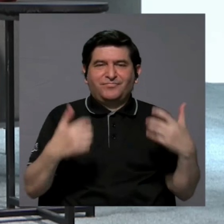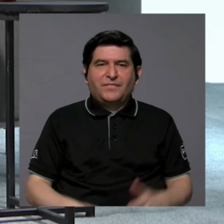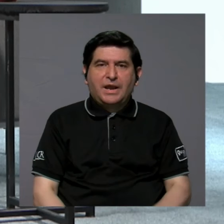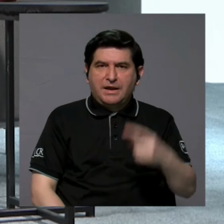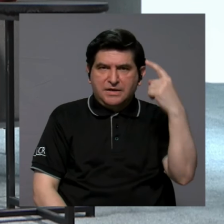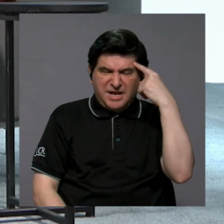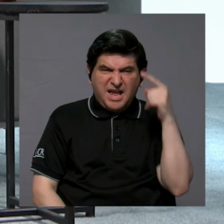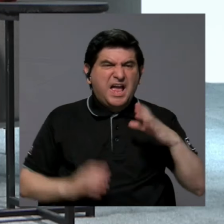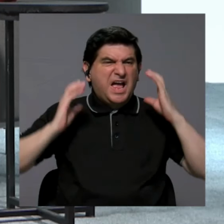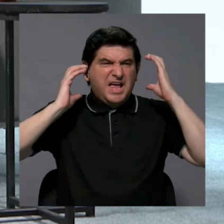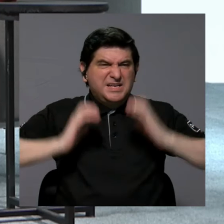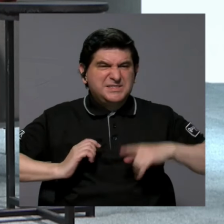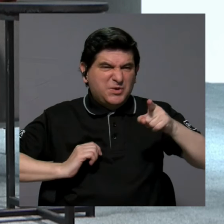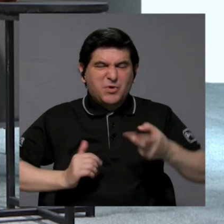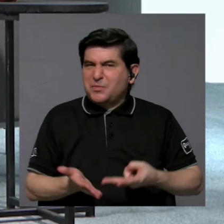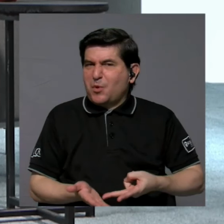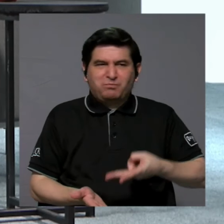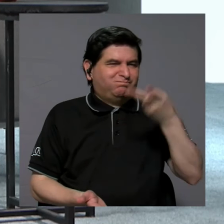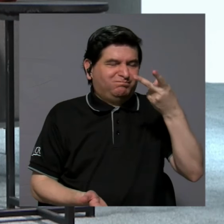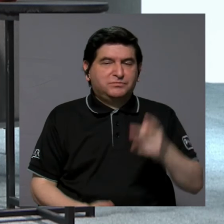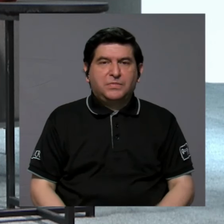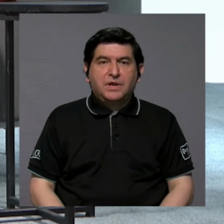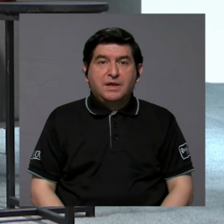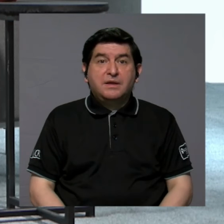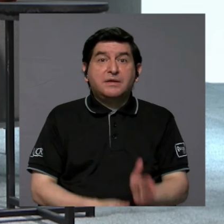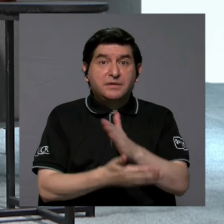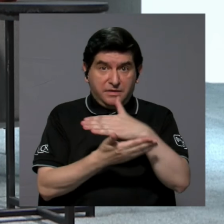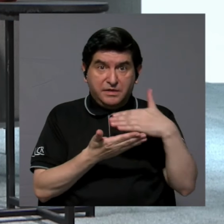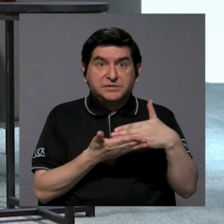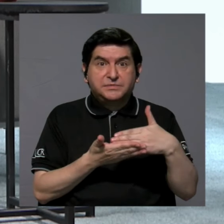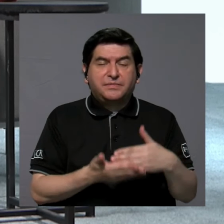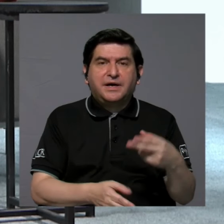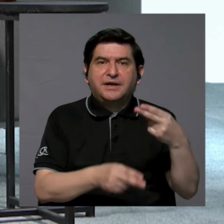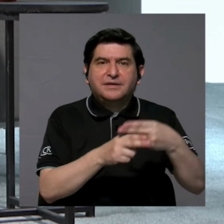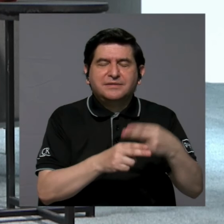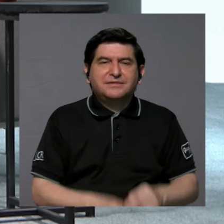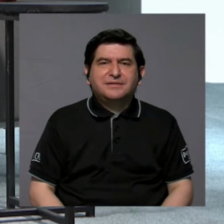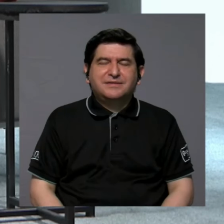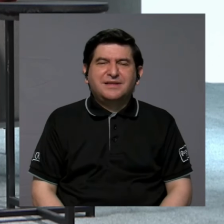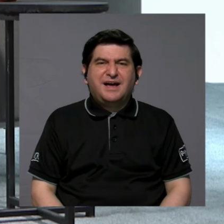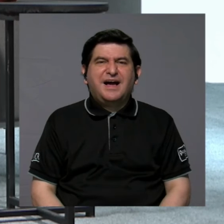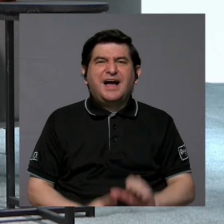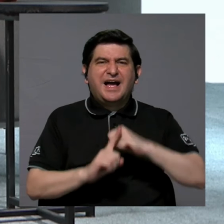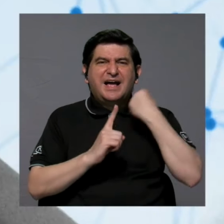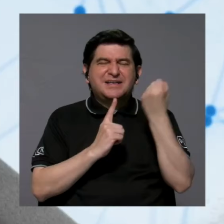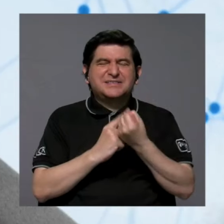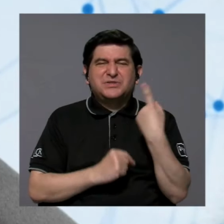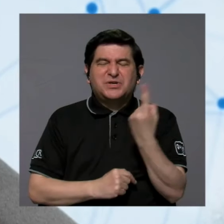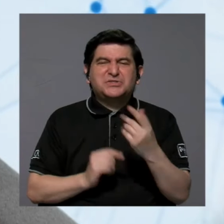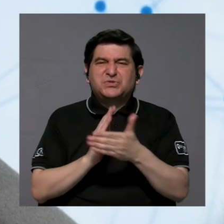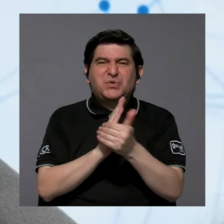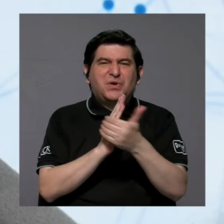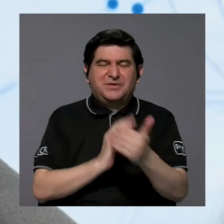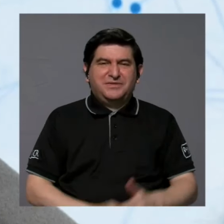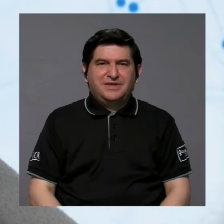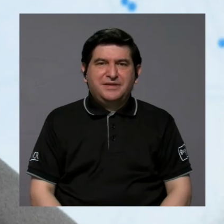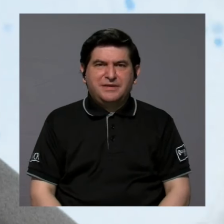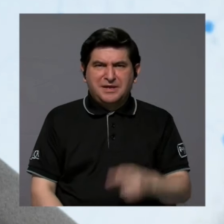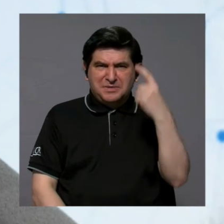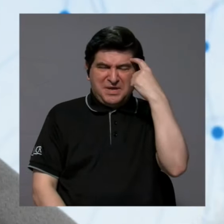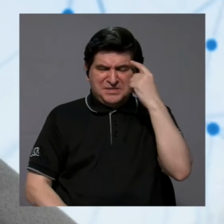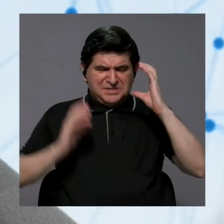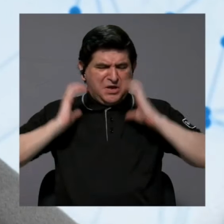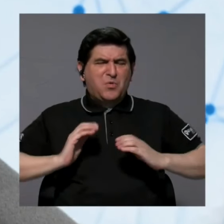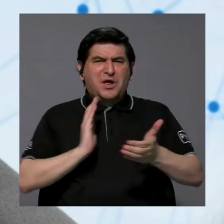Son pensados como cuerpos que no valen. Y eso es un poco lo que se le llama capacitismo, porque se piensa que el cuerpo tiene que